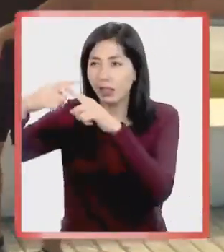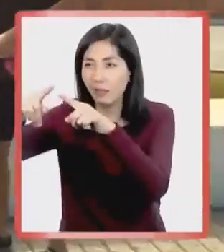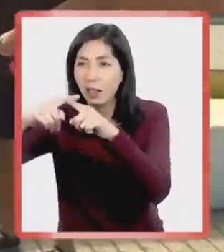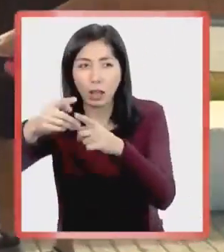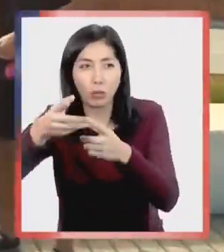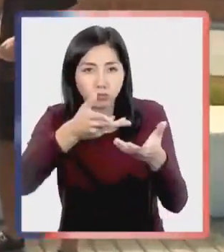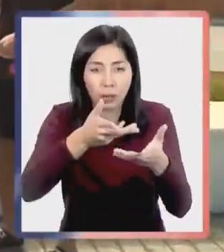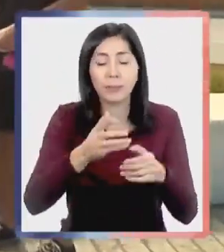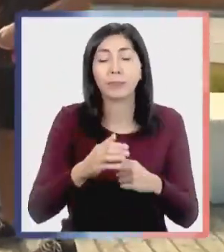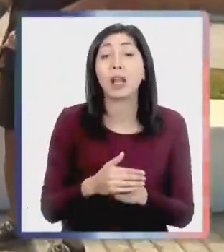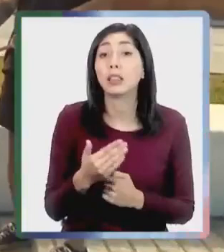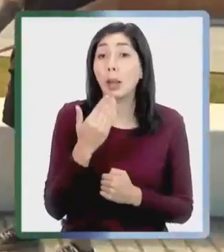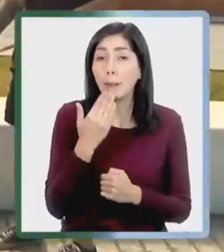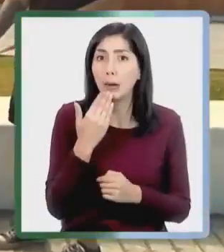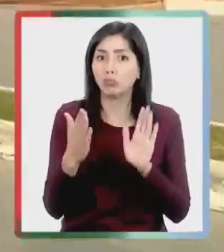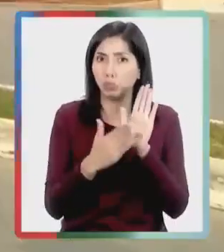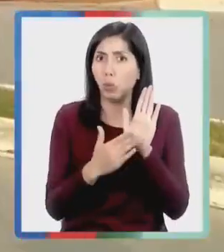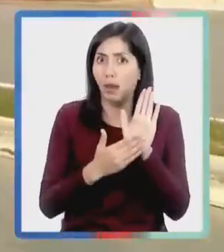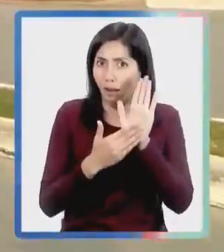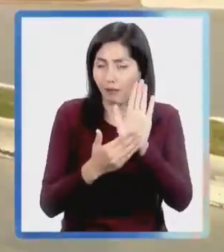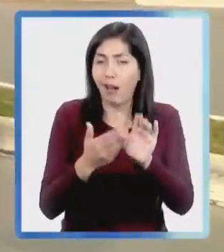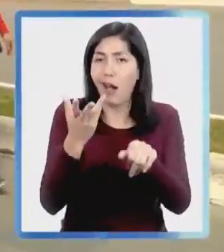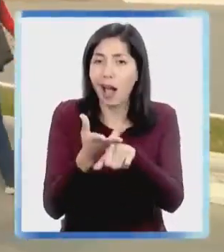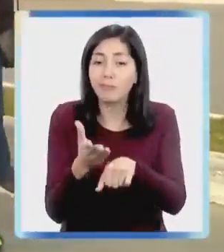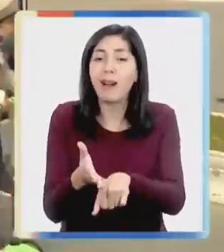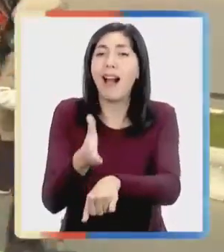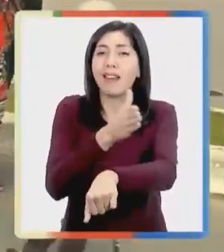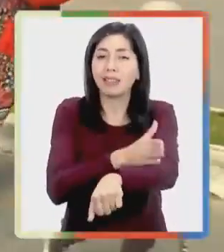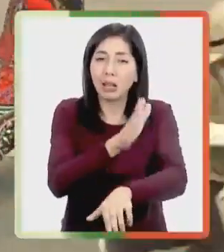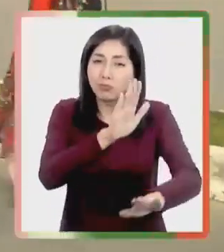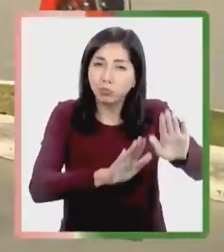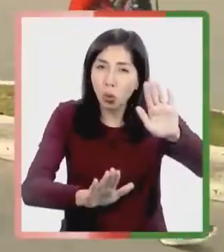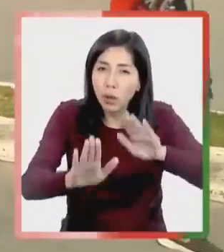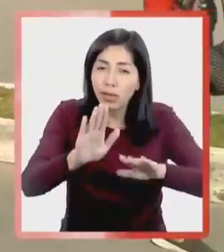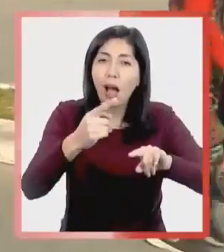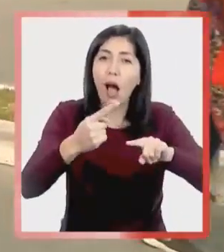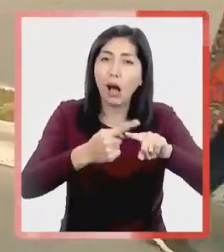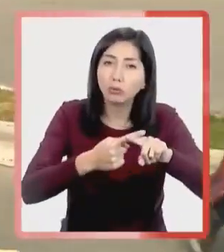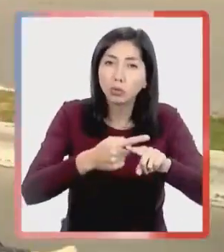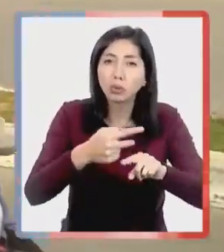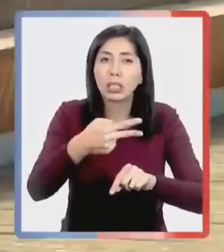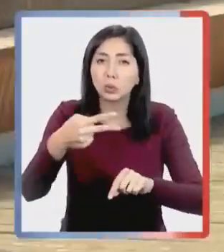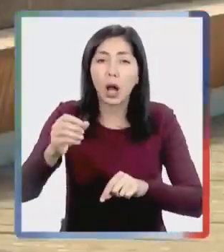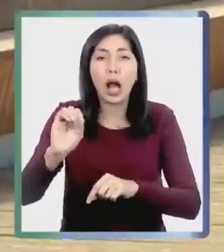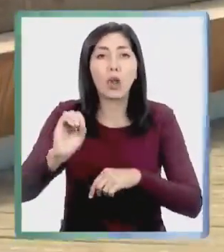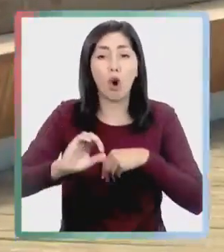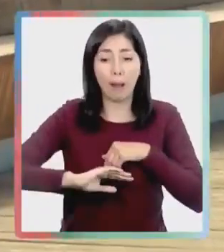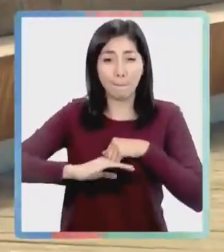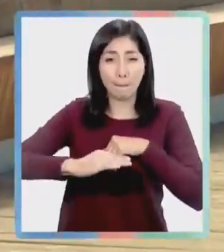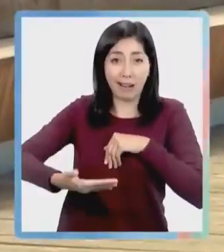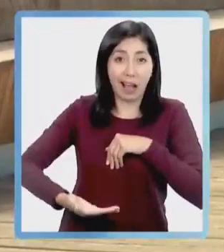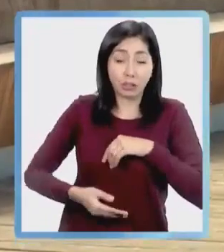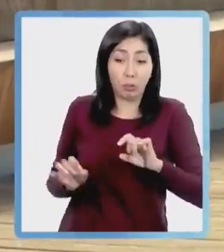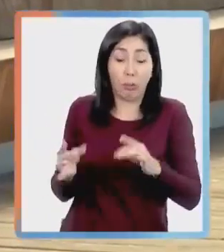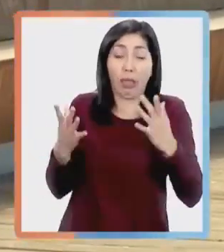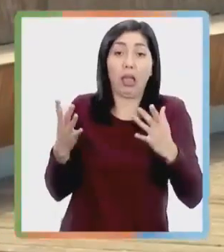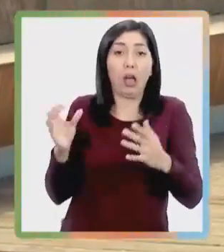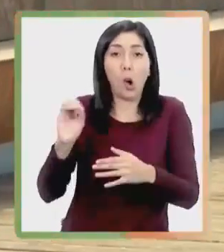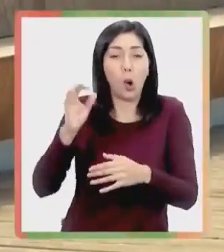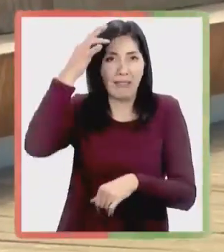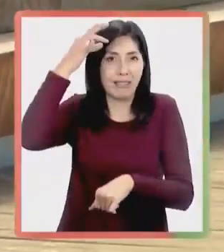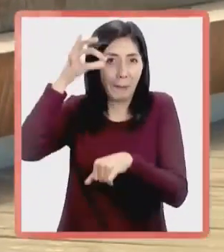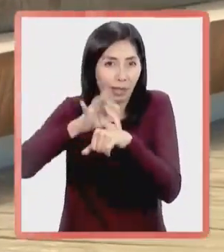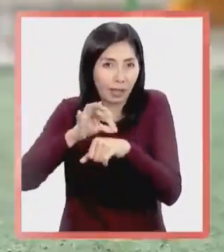está demostrado que es preventivo, tanto de agresión sexual como de embarazos no planificados, infección